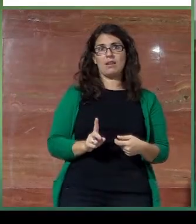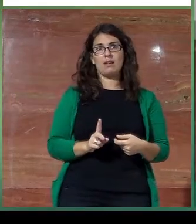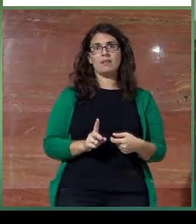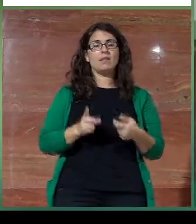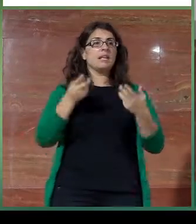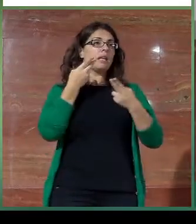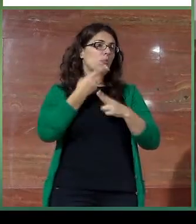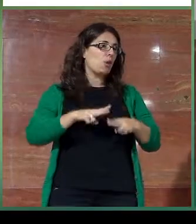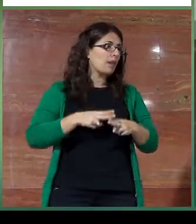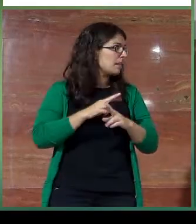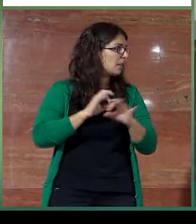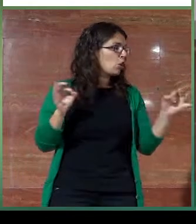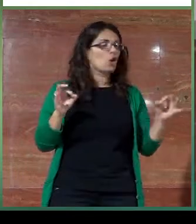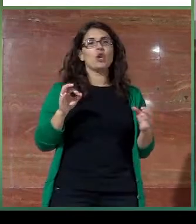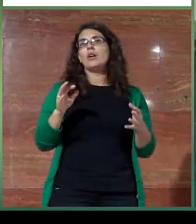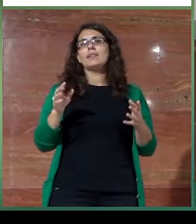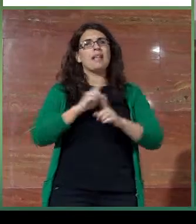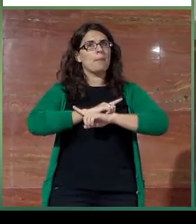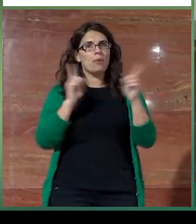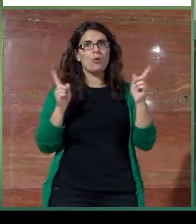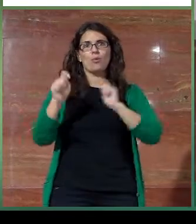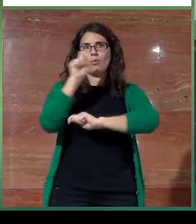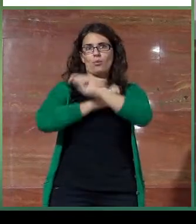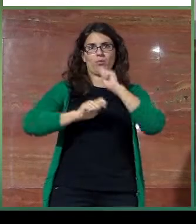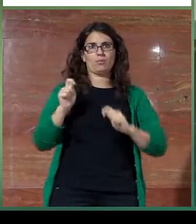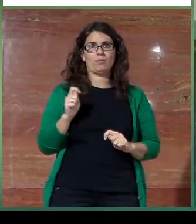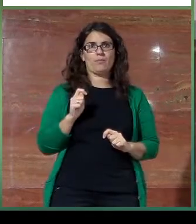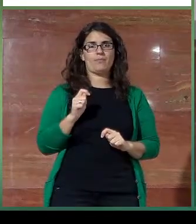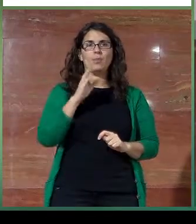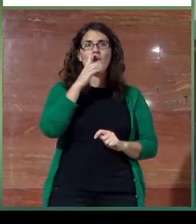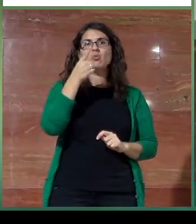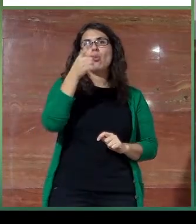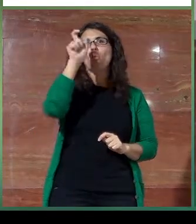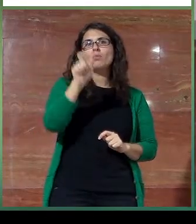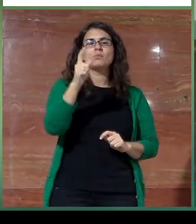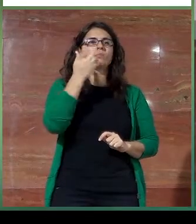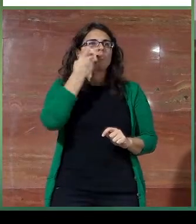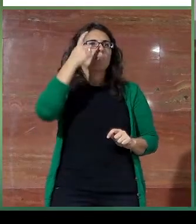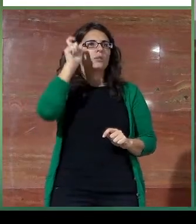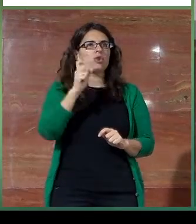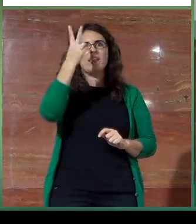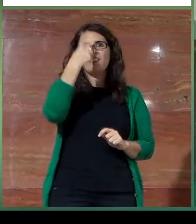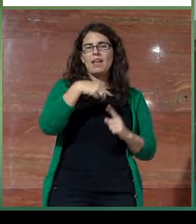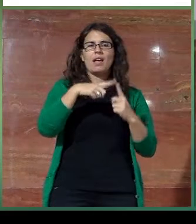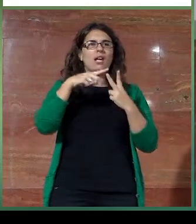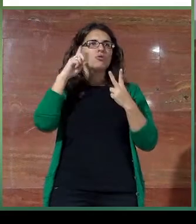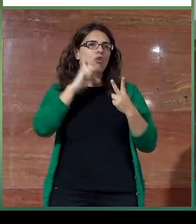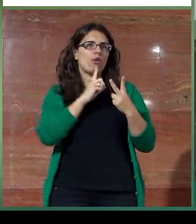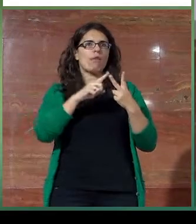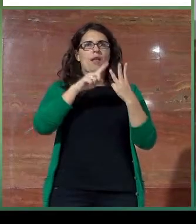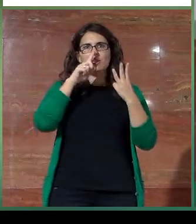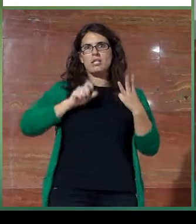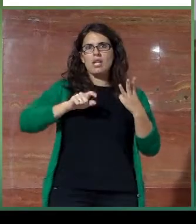político, ni a la asociación, porque tú eres una persona ciega, más sorda, más silla de